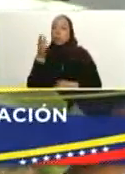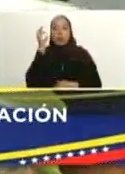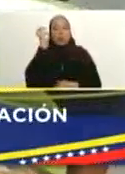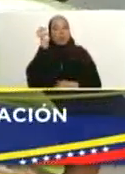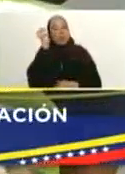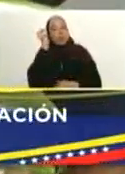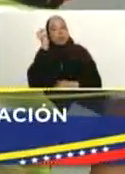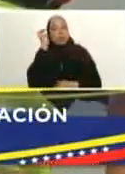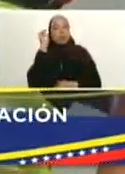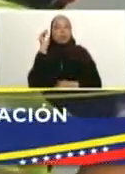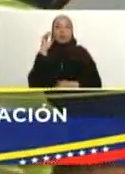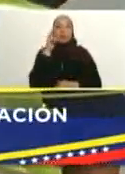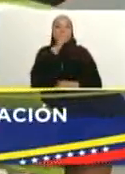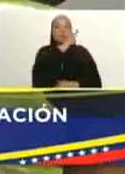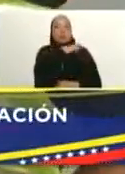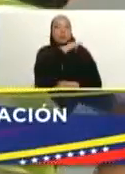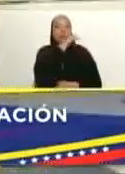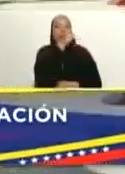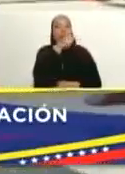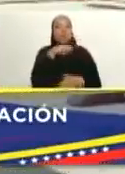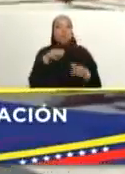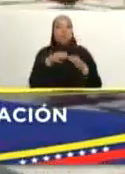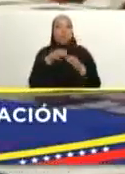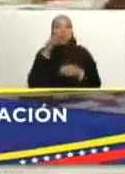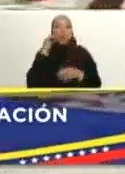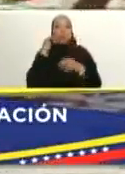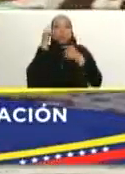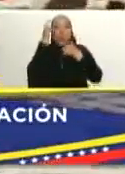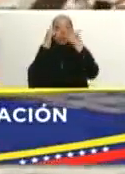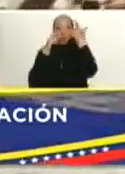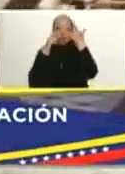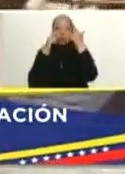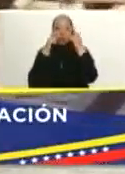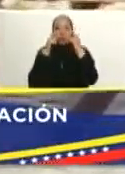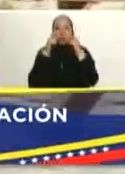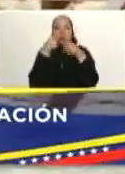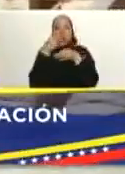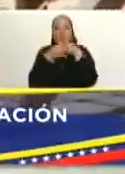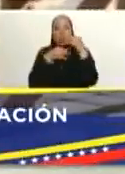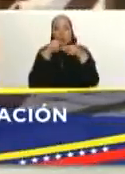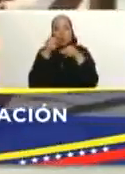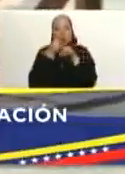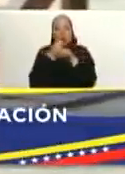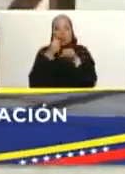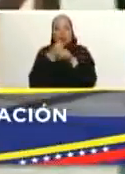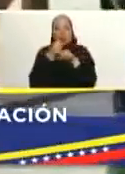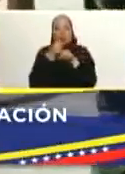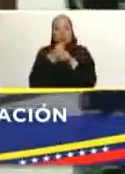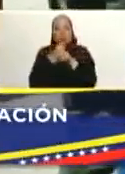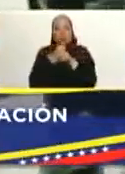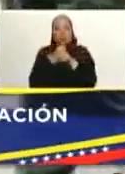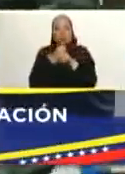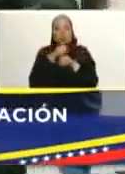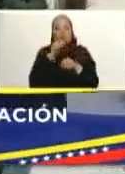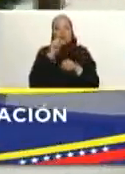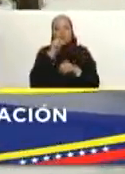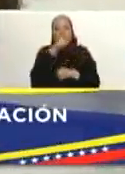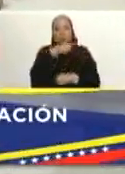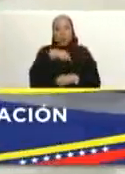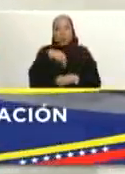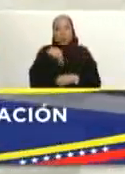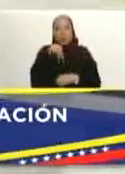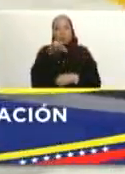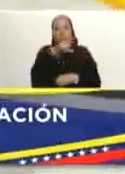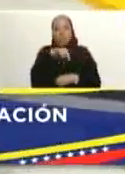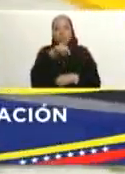de jefa de VCH, de esta comunidad, haciendo punto y círculo a los trabajos, porque nuestro poder popular